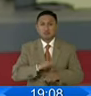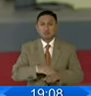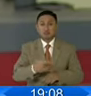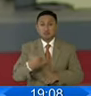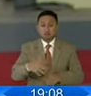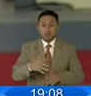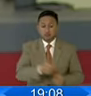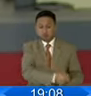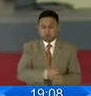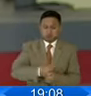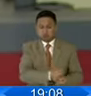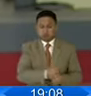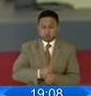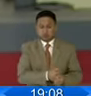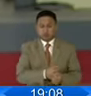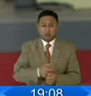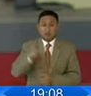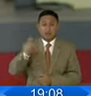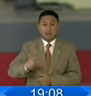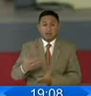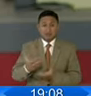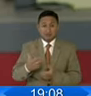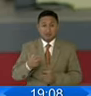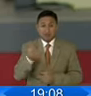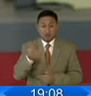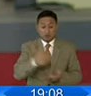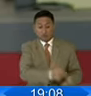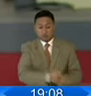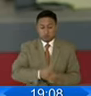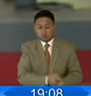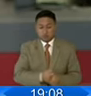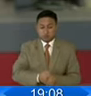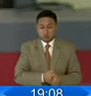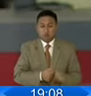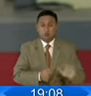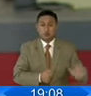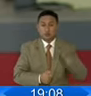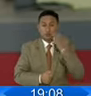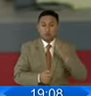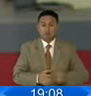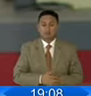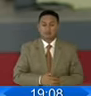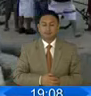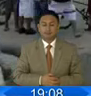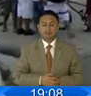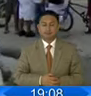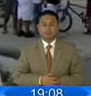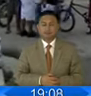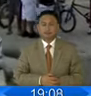forcejo mientras los antisociales ejecutaban un robo a la madre de la hoy occisa.